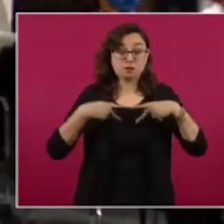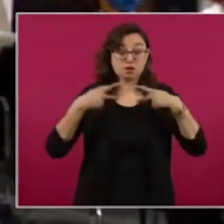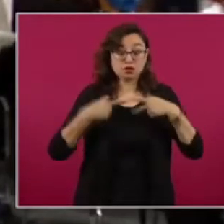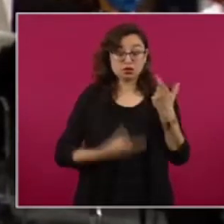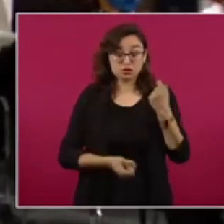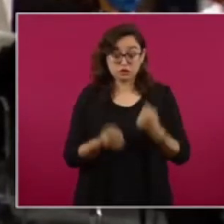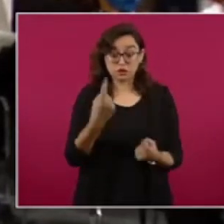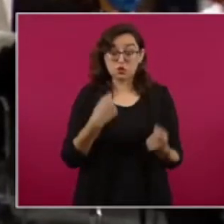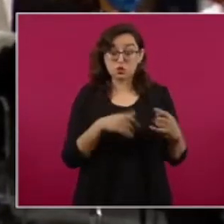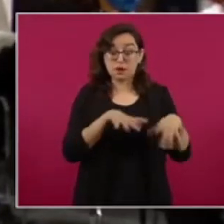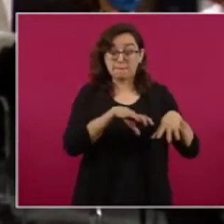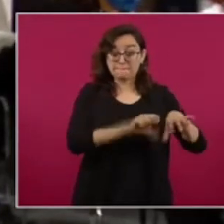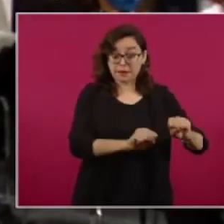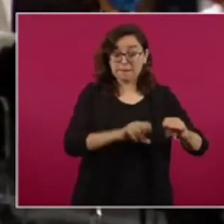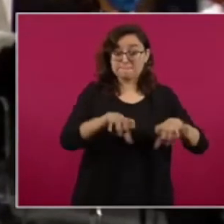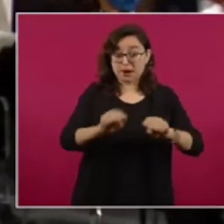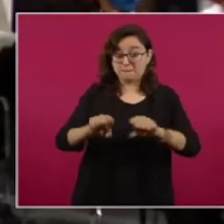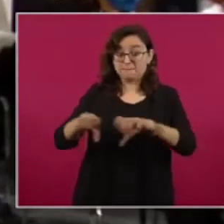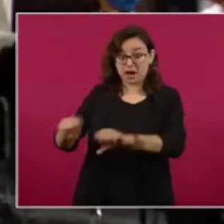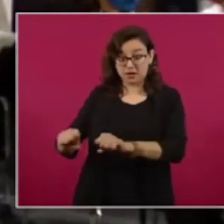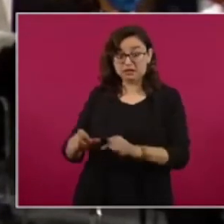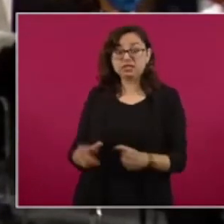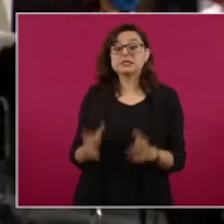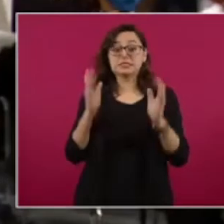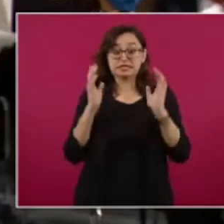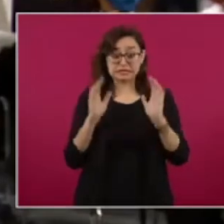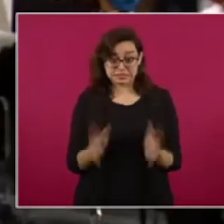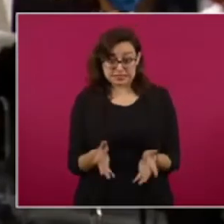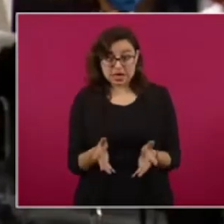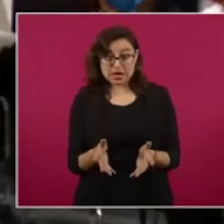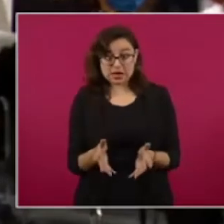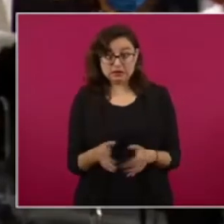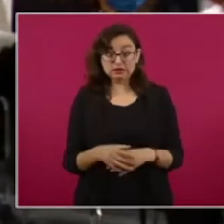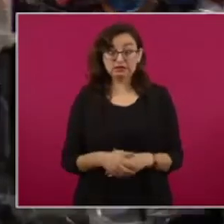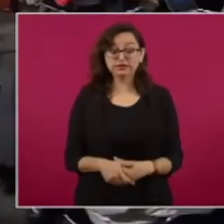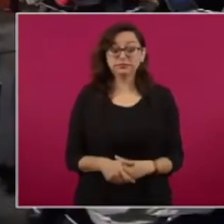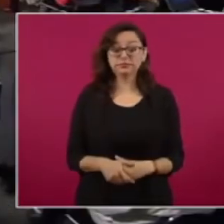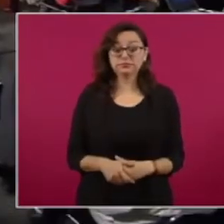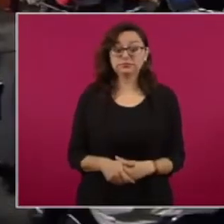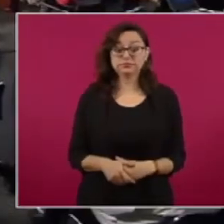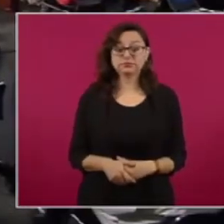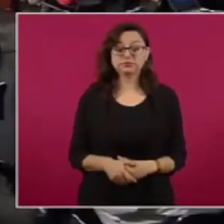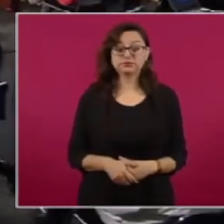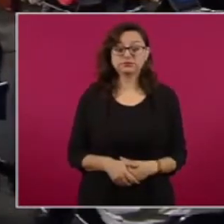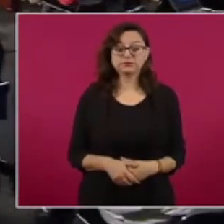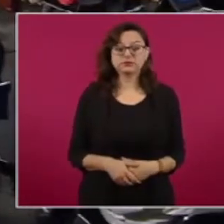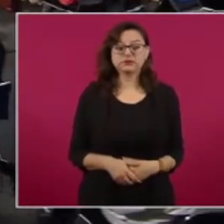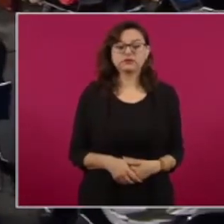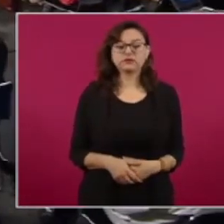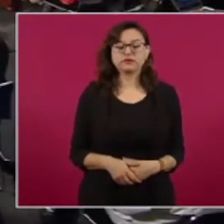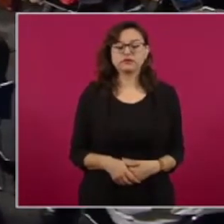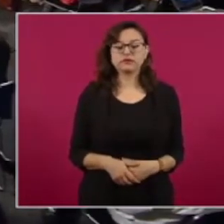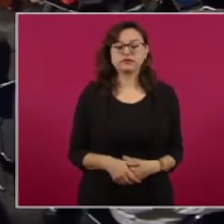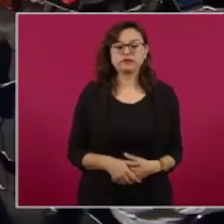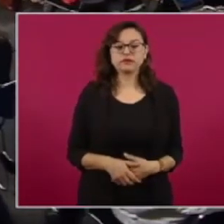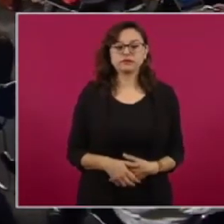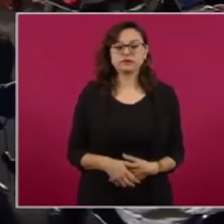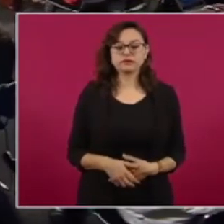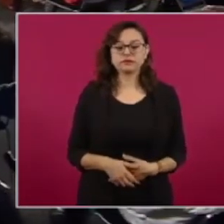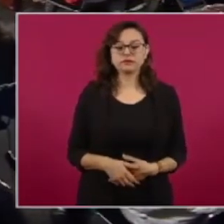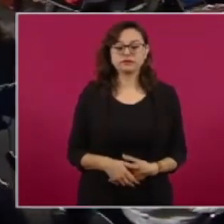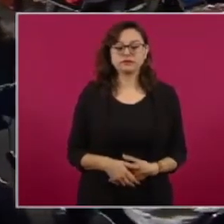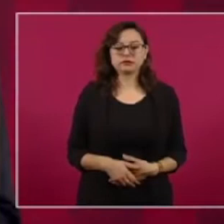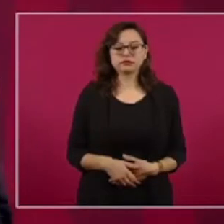o algunas órdenes de aprehensión en contra de los funcionarios que se corrompieron. Bueno, ya se había presentado